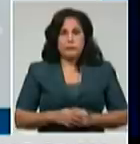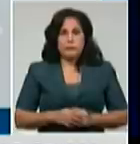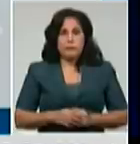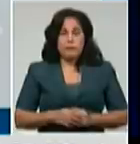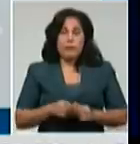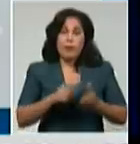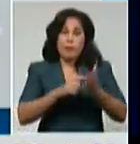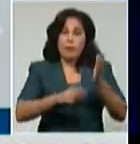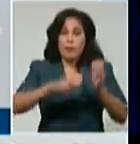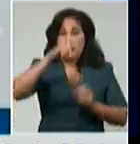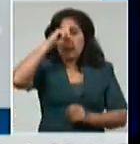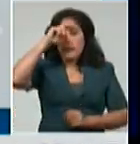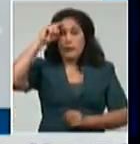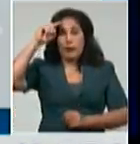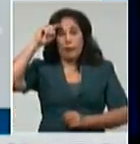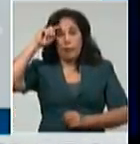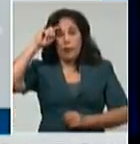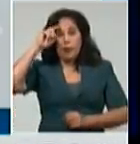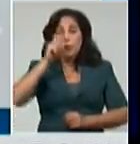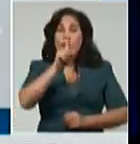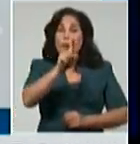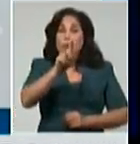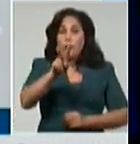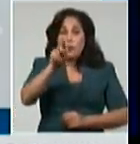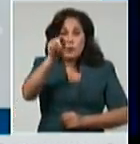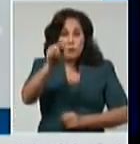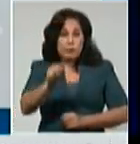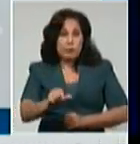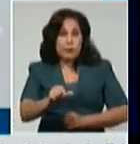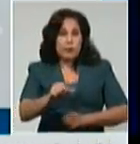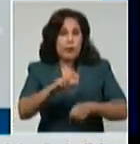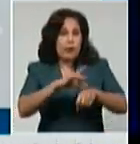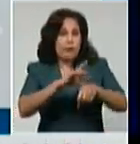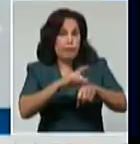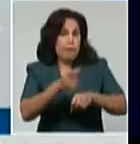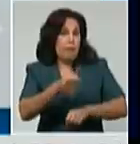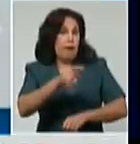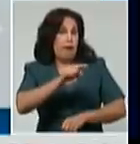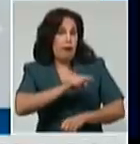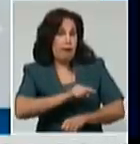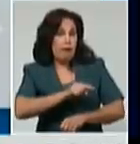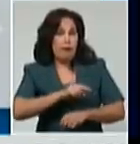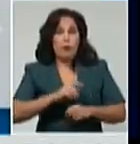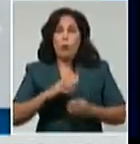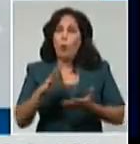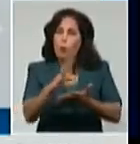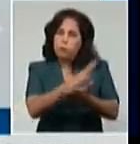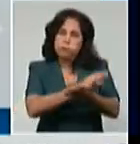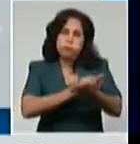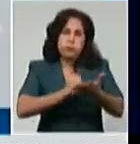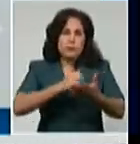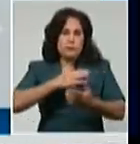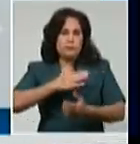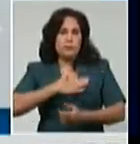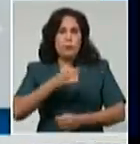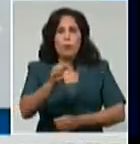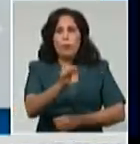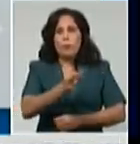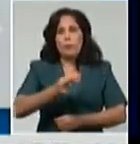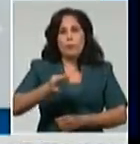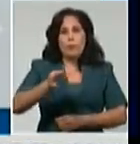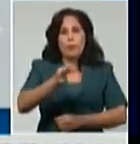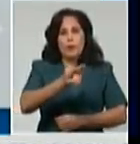Espíritu, los 12 pacientes diagnosticados ayer, pues todos pertenecen al municipio